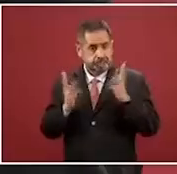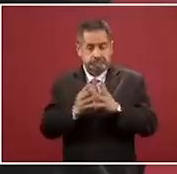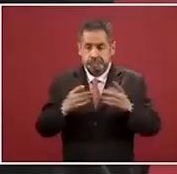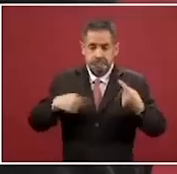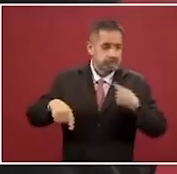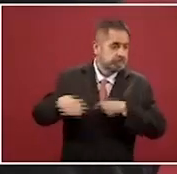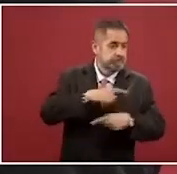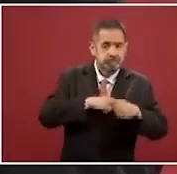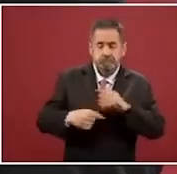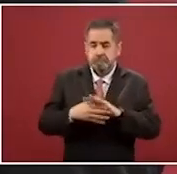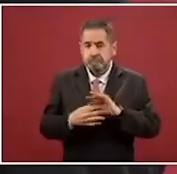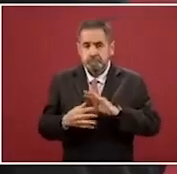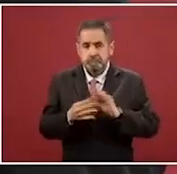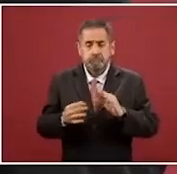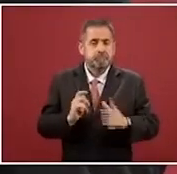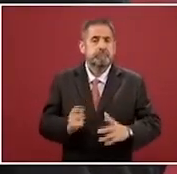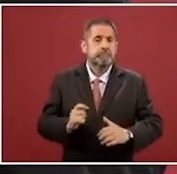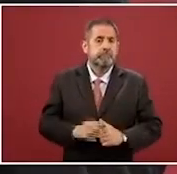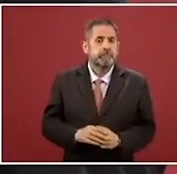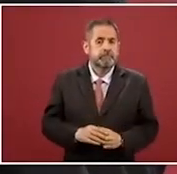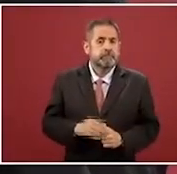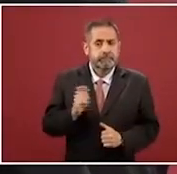el tener ya